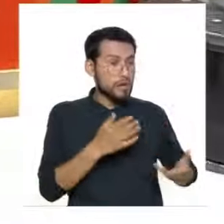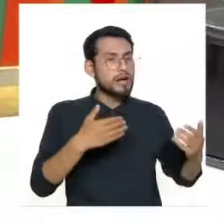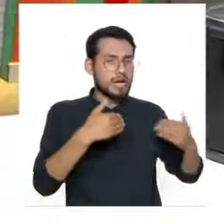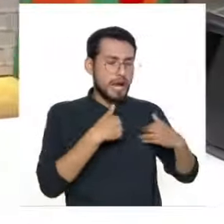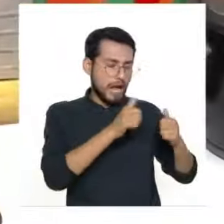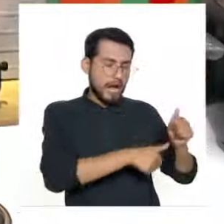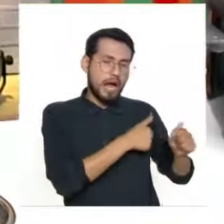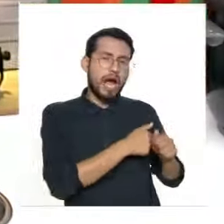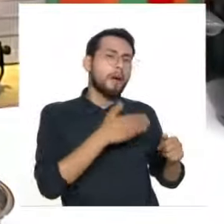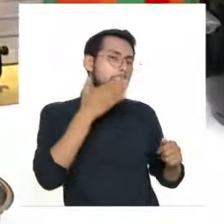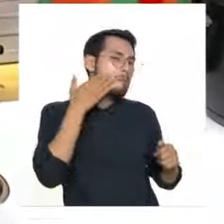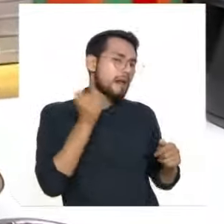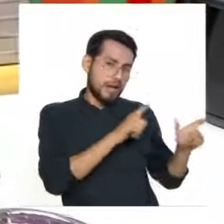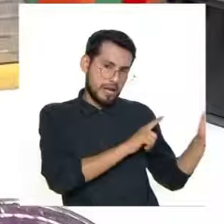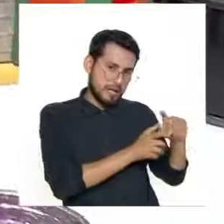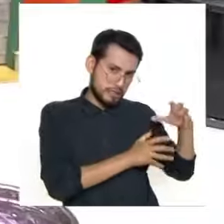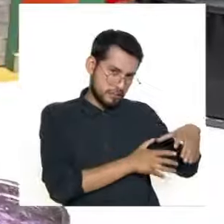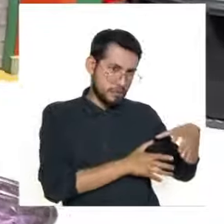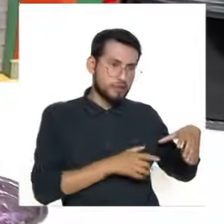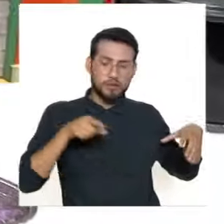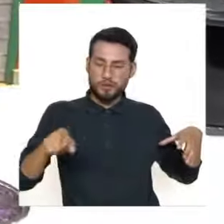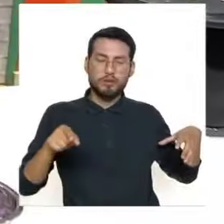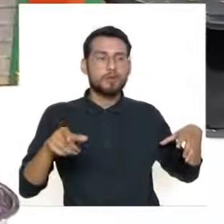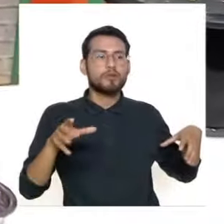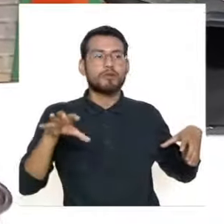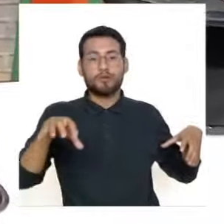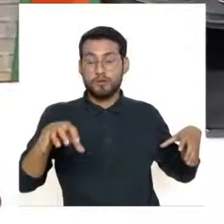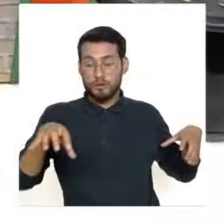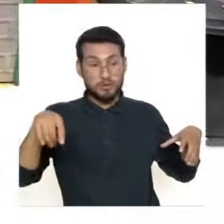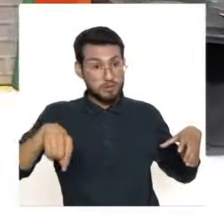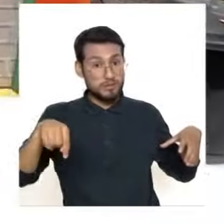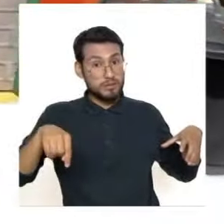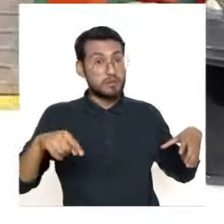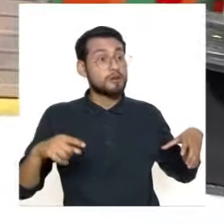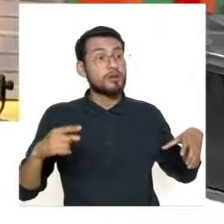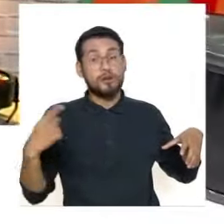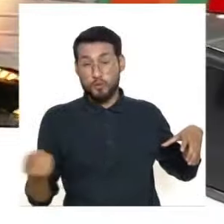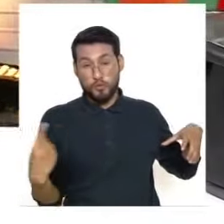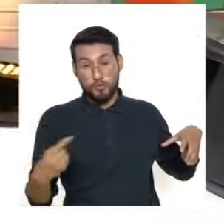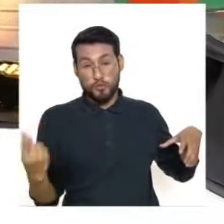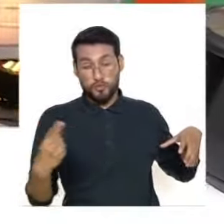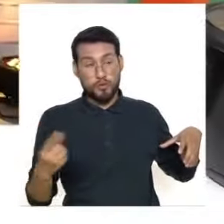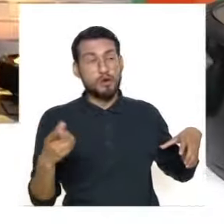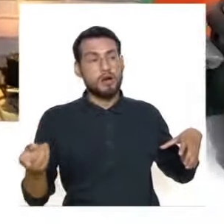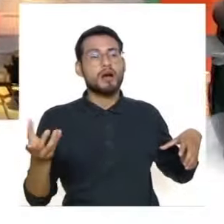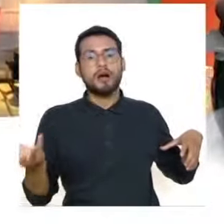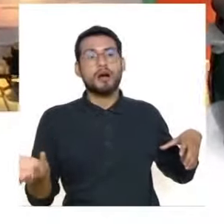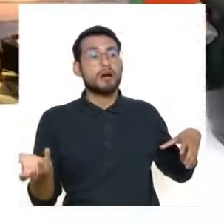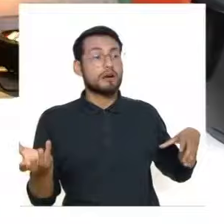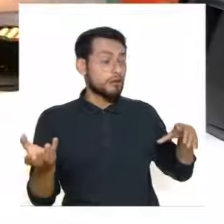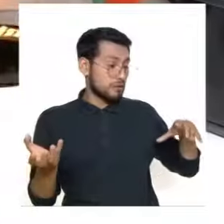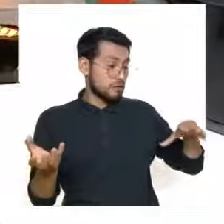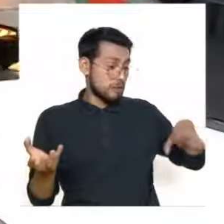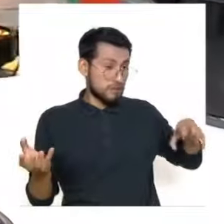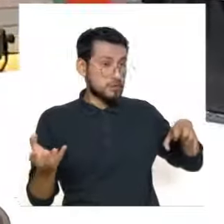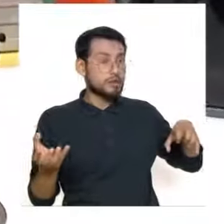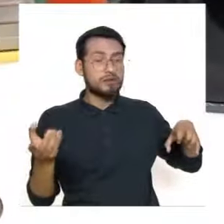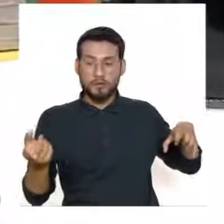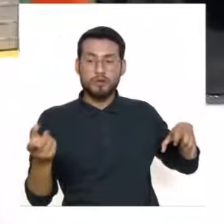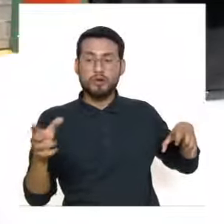tienes el arroz el arroz graneadito y tú tienes por ejemplo esto de acá ya el aderezo Ya está listo congelado y